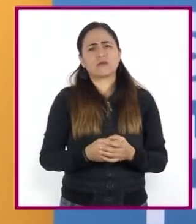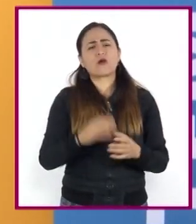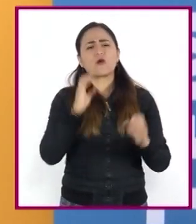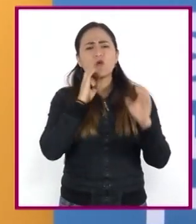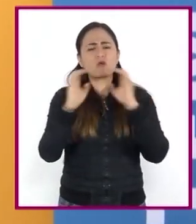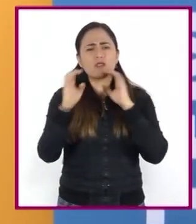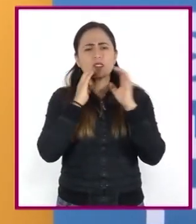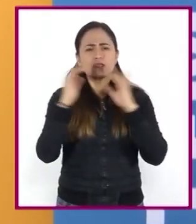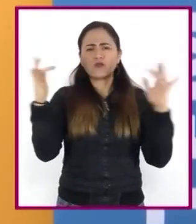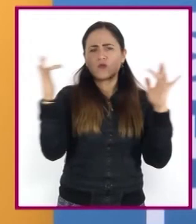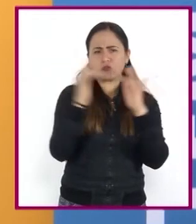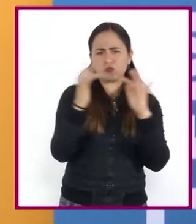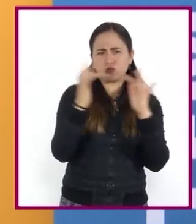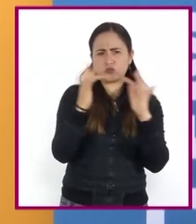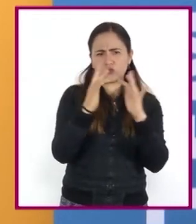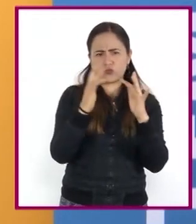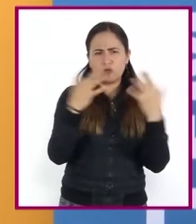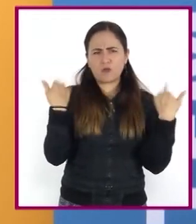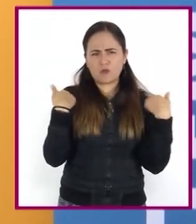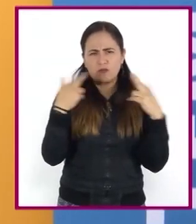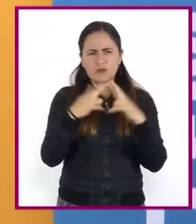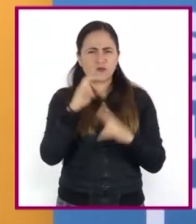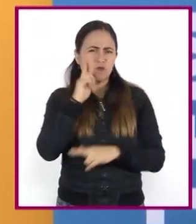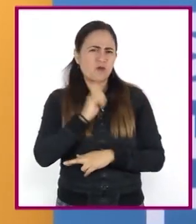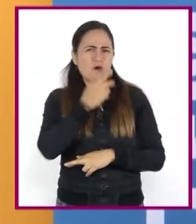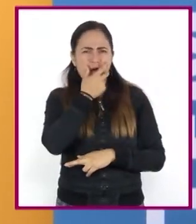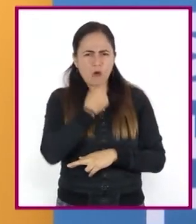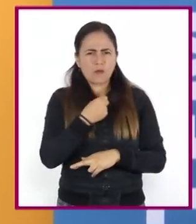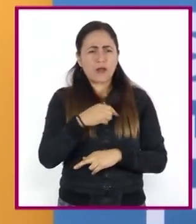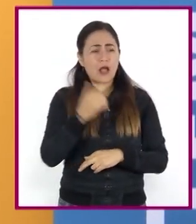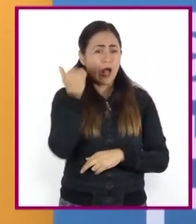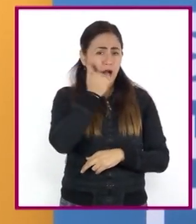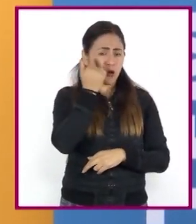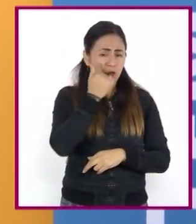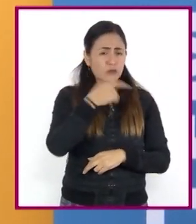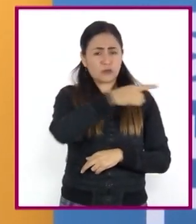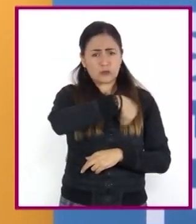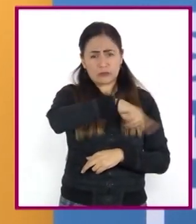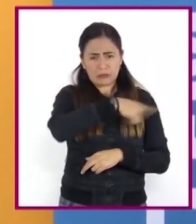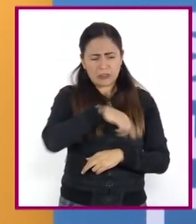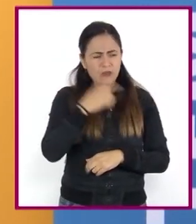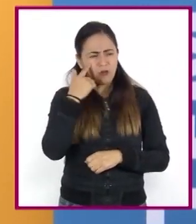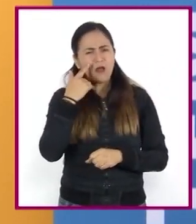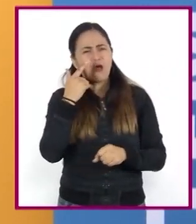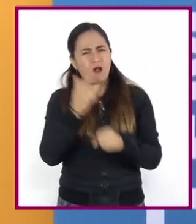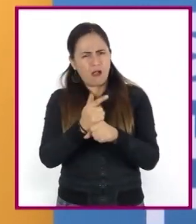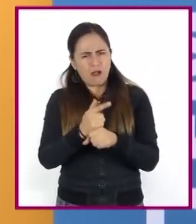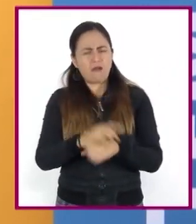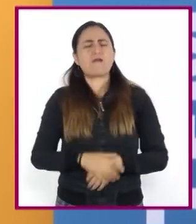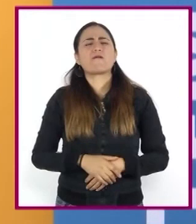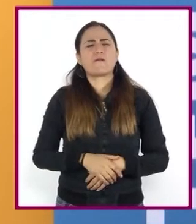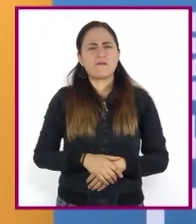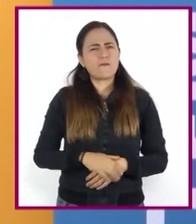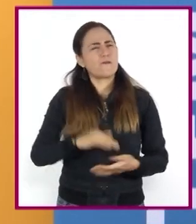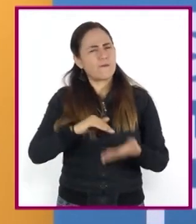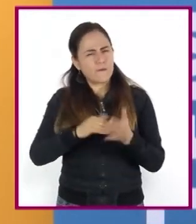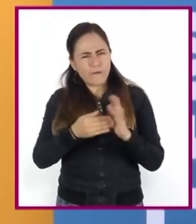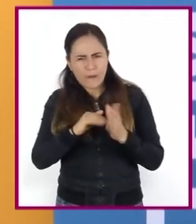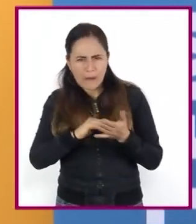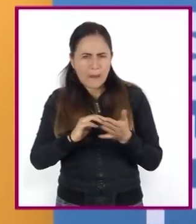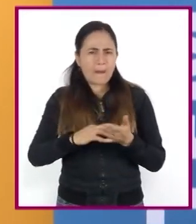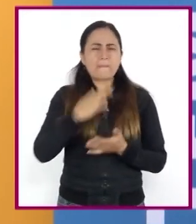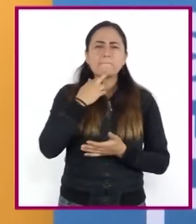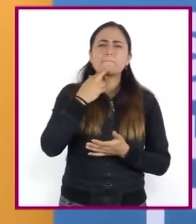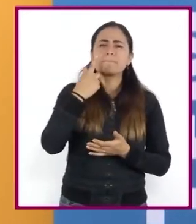comunicación con tus profesoras y profesores, las y los docentes pudieron establecer estrategias más